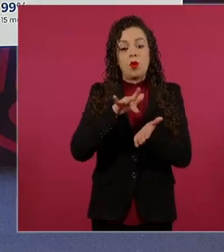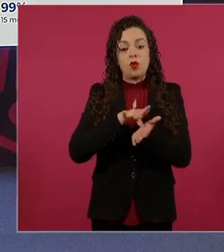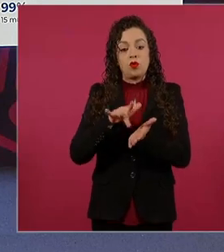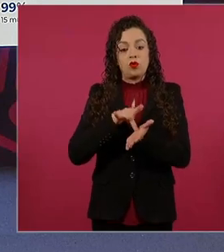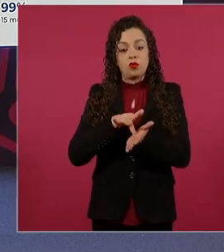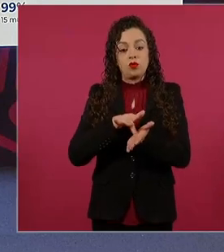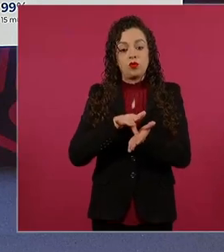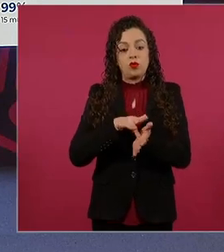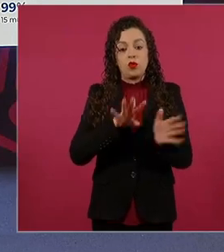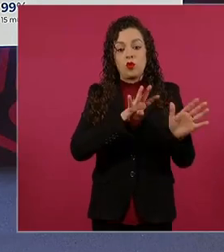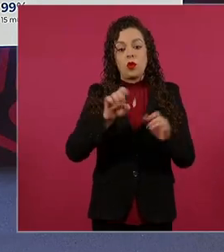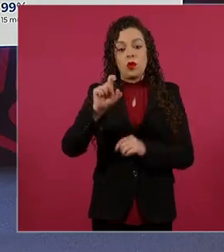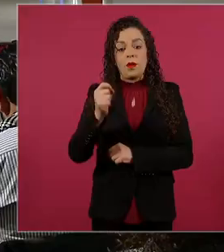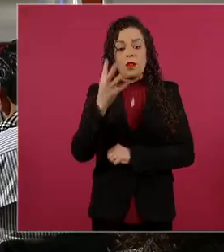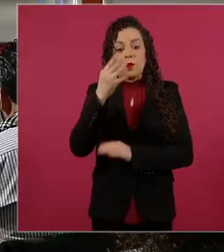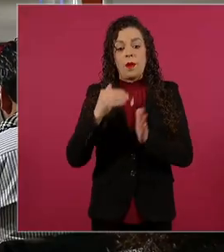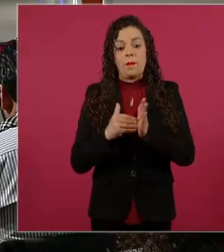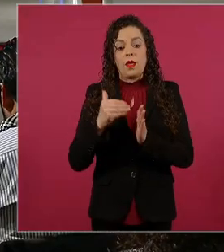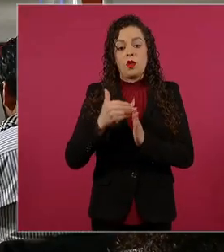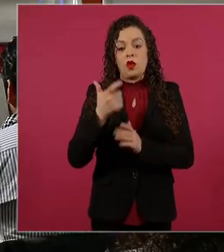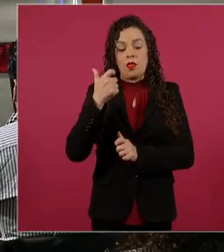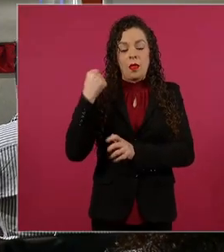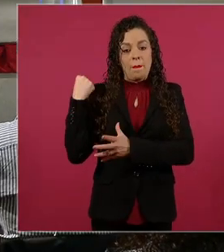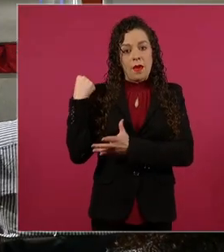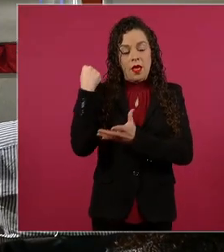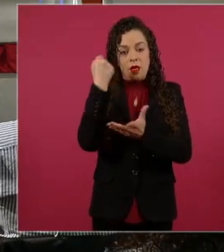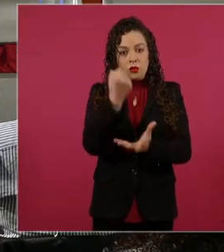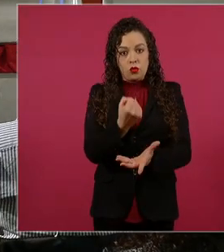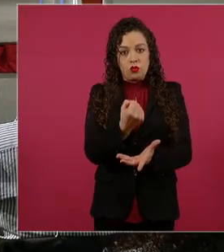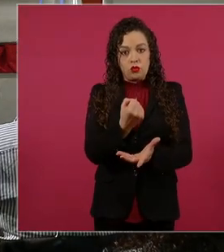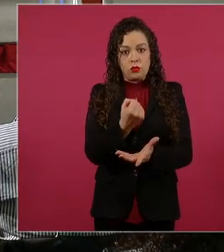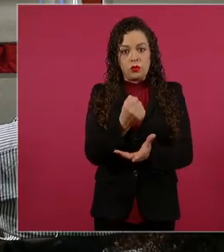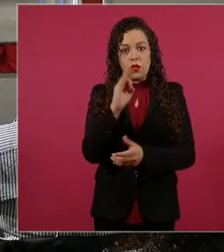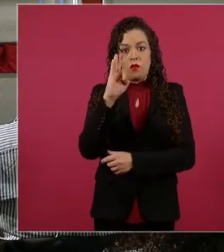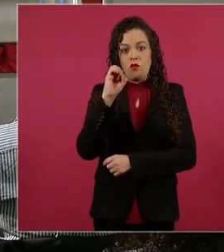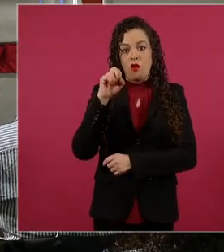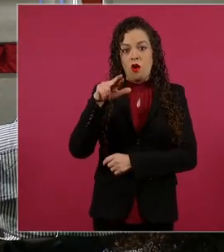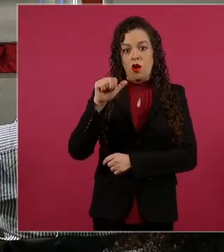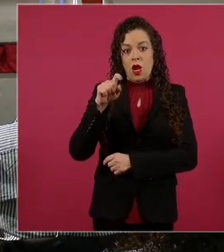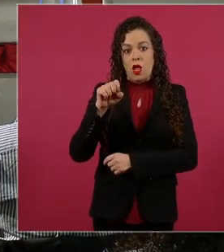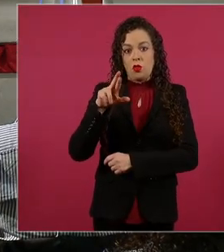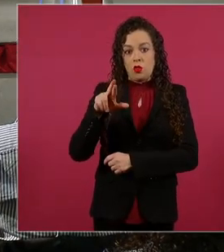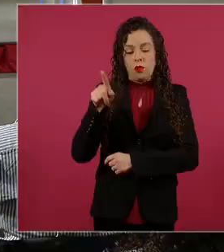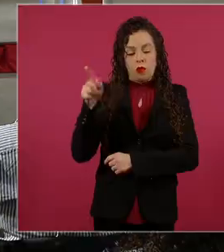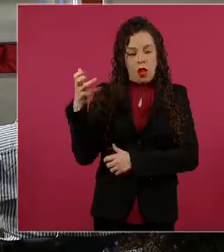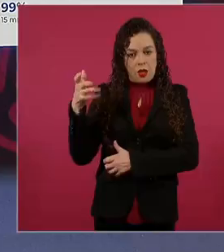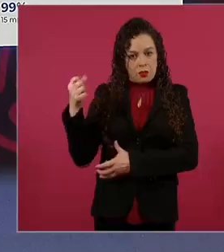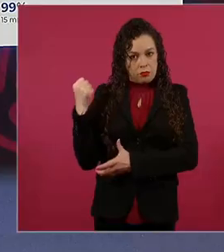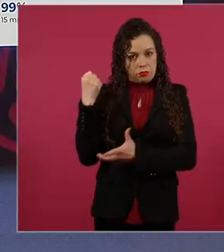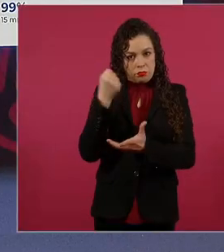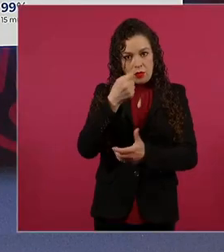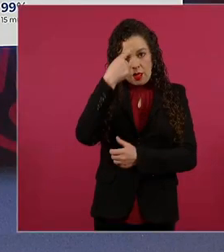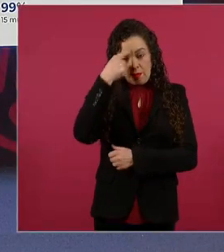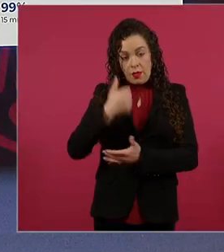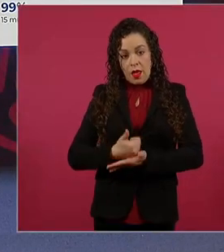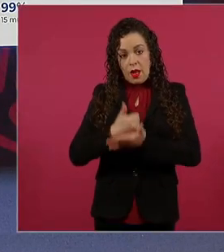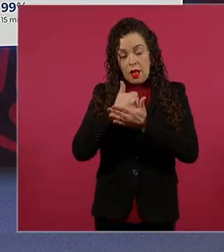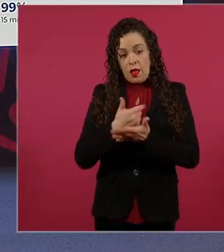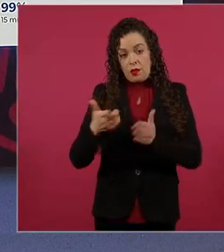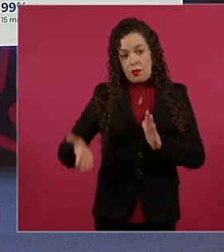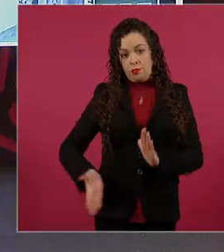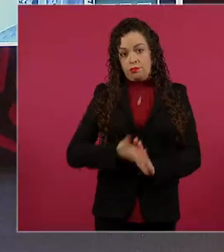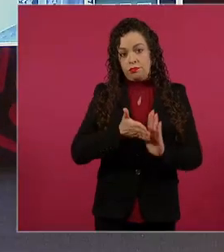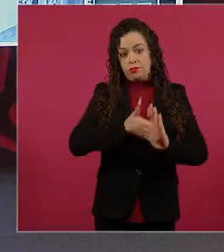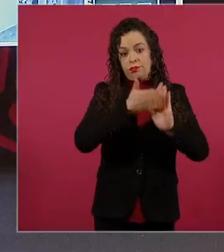424 millones de pesos que aportó Fonatur para la construcción de estas viviendas. Adelante.